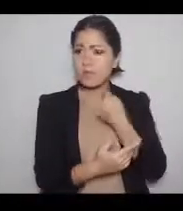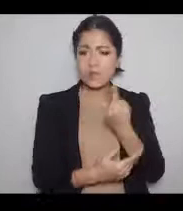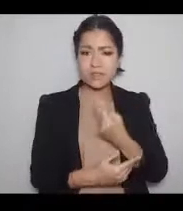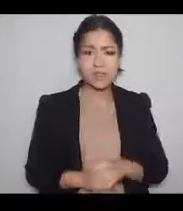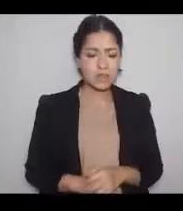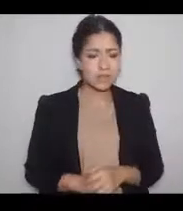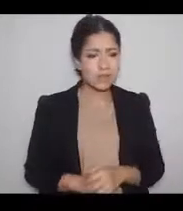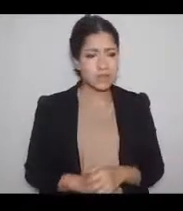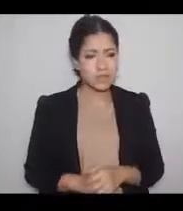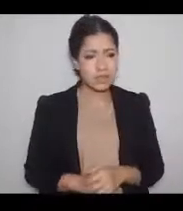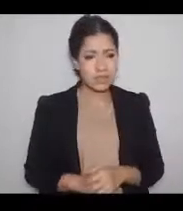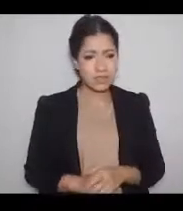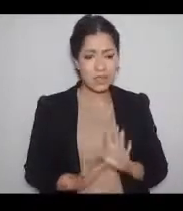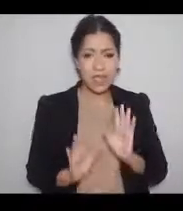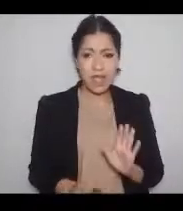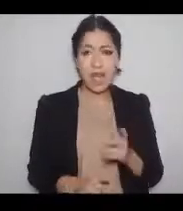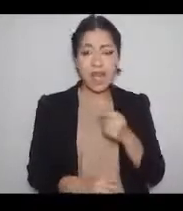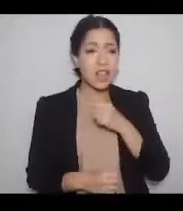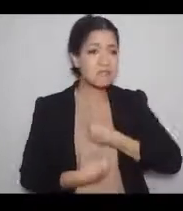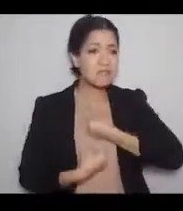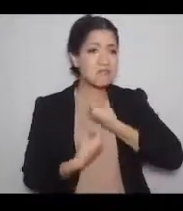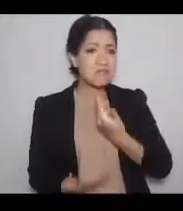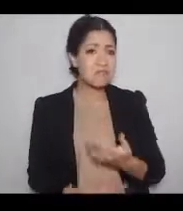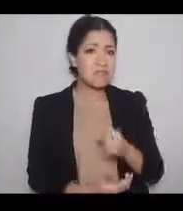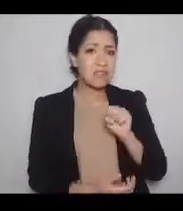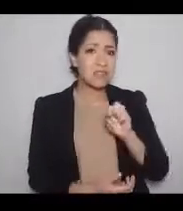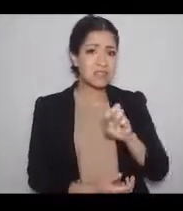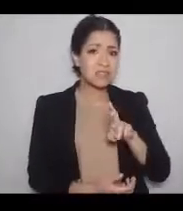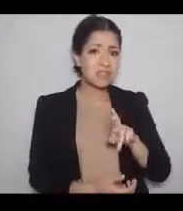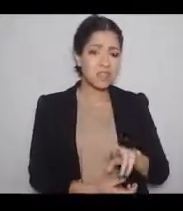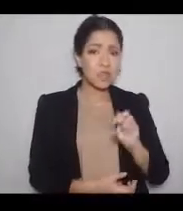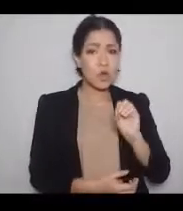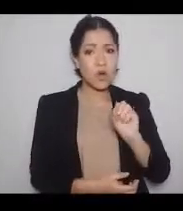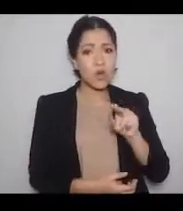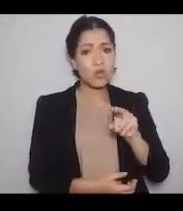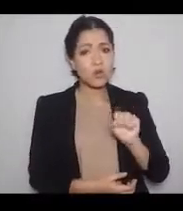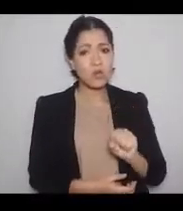el monólogo de ser o no ser, se te asomaba un moco.